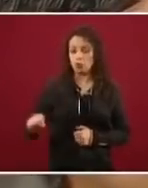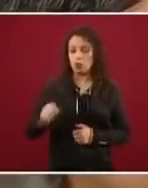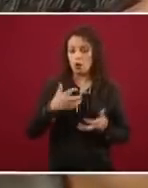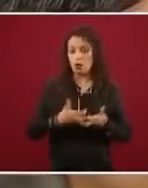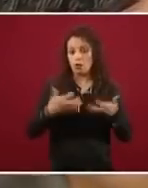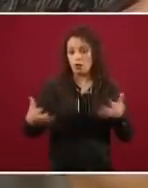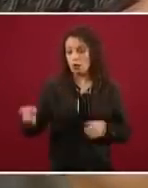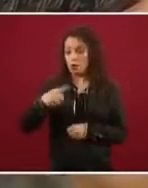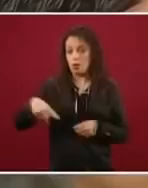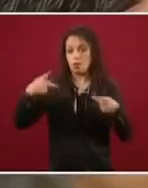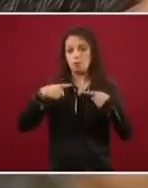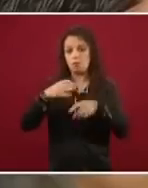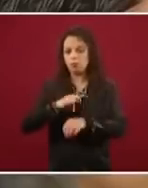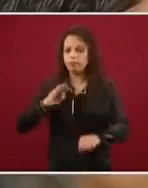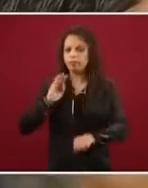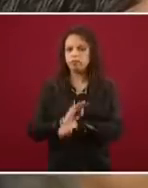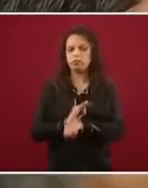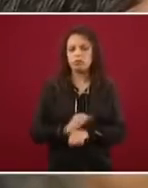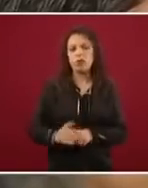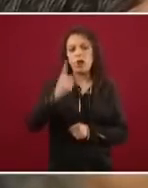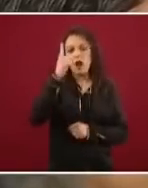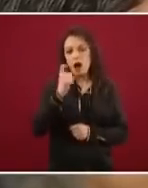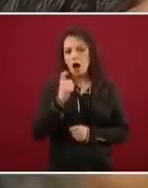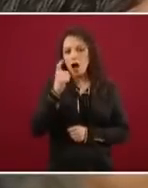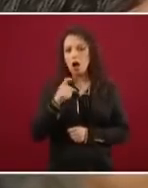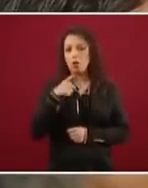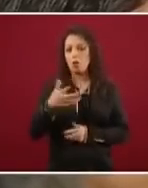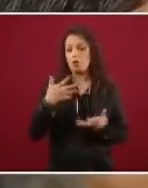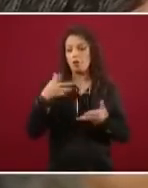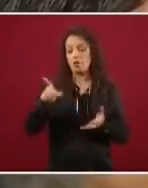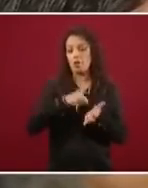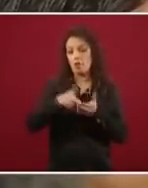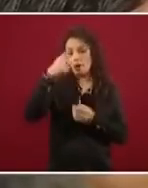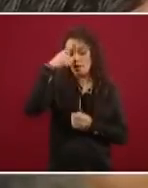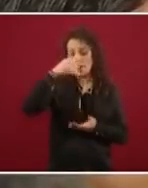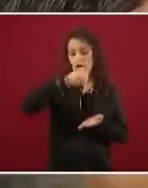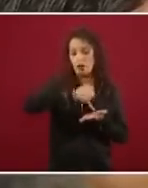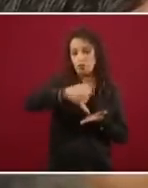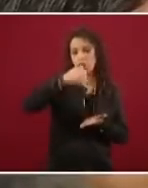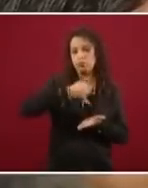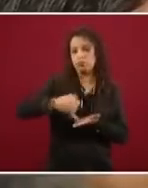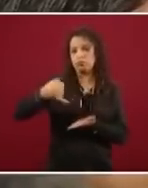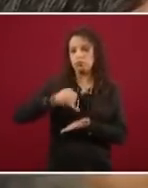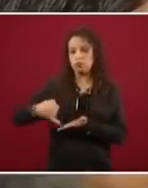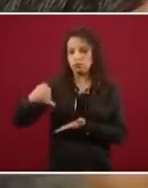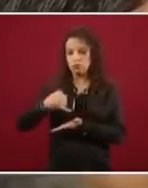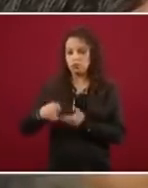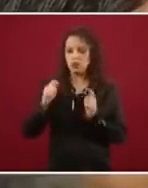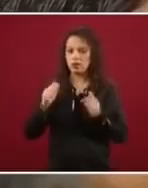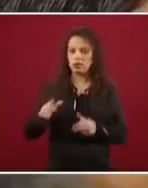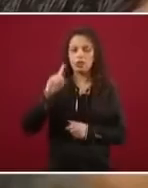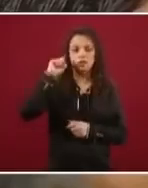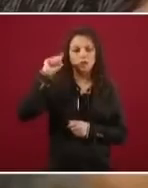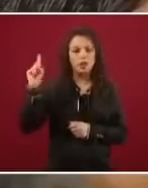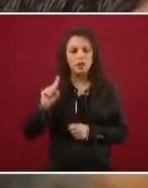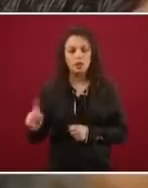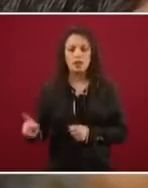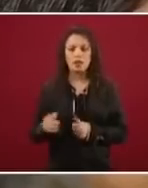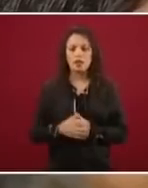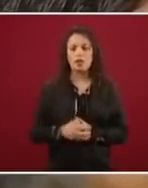defendiendo sus tierras el agua su derecho a cultivar acá en el sur del país las calas zacatecas puede